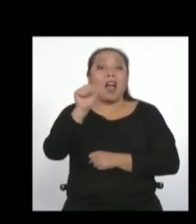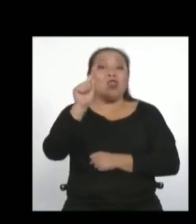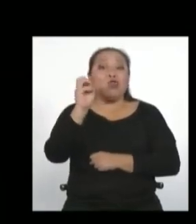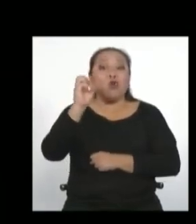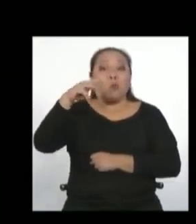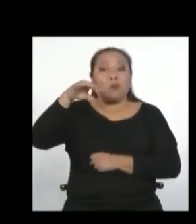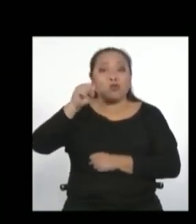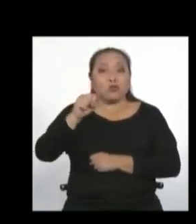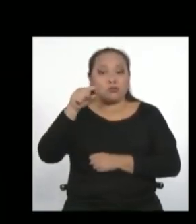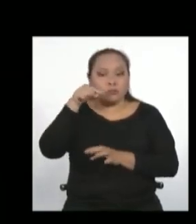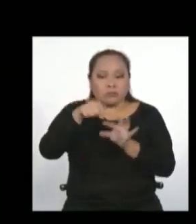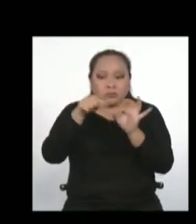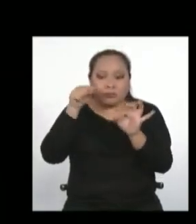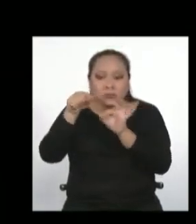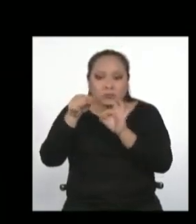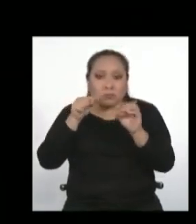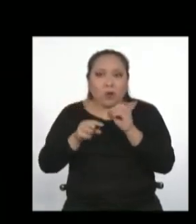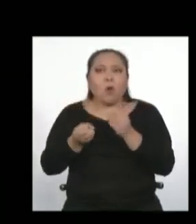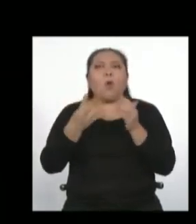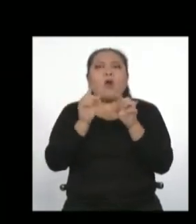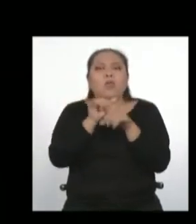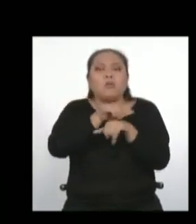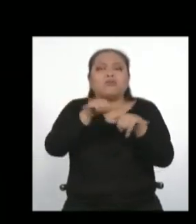las cosas miden aproximadamente